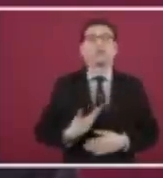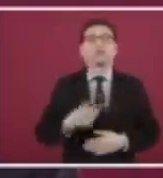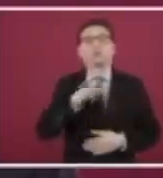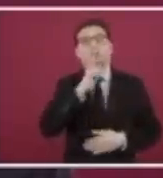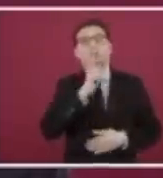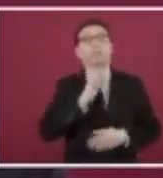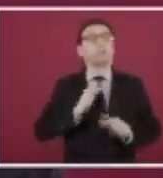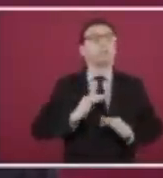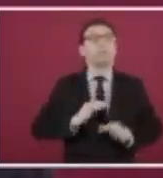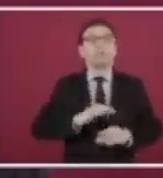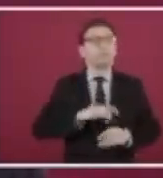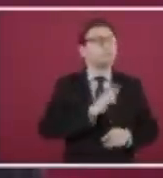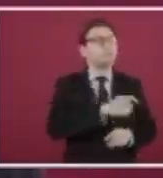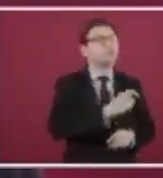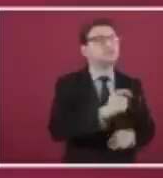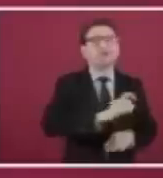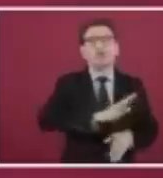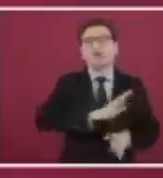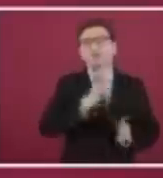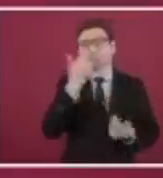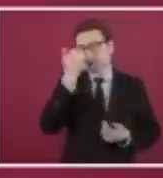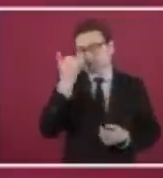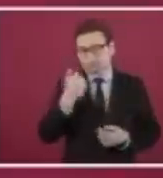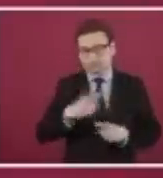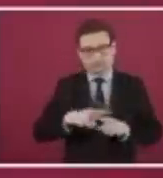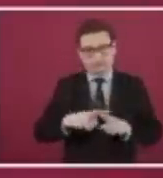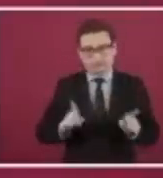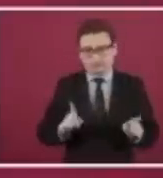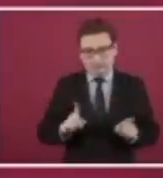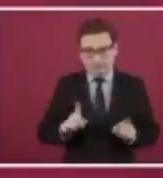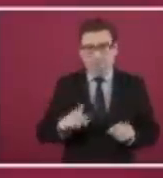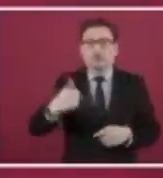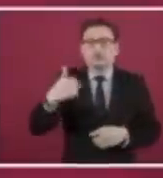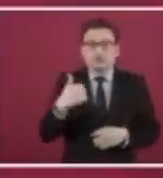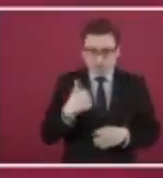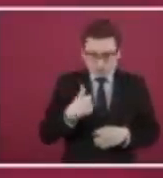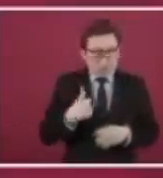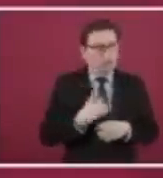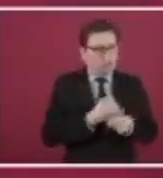entera. No, sí me entero de todo.